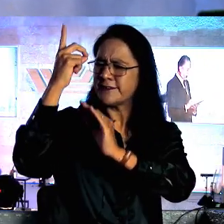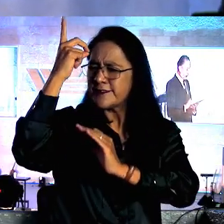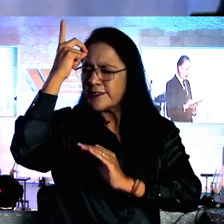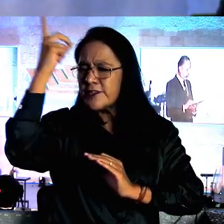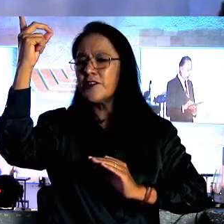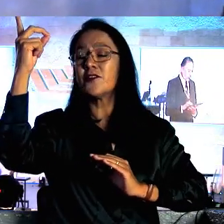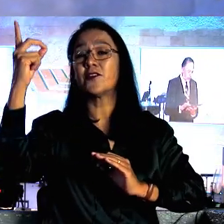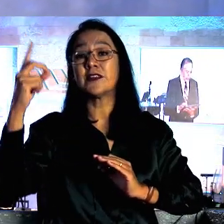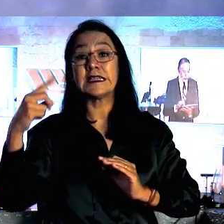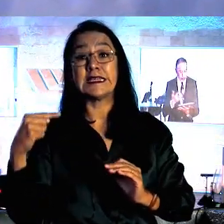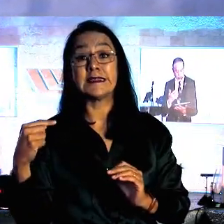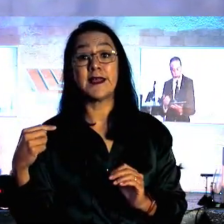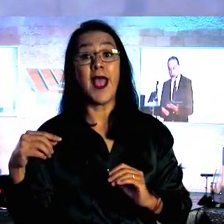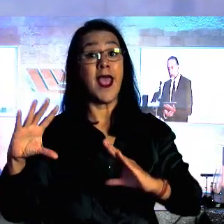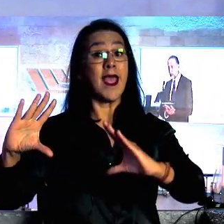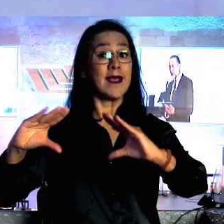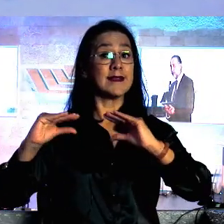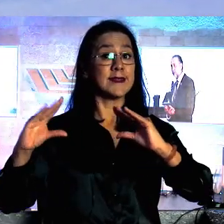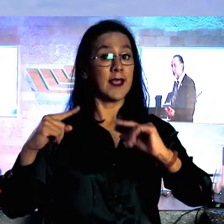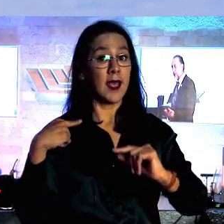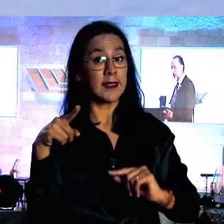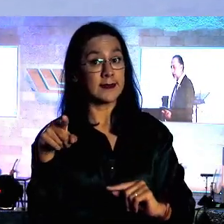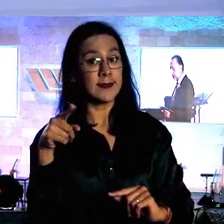Y eso nos da una lección a nosotros.